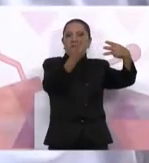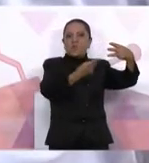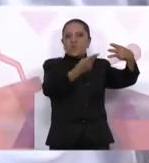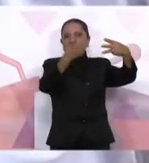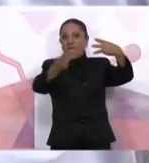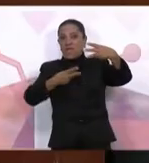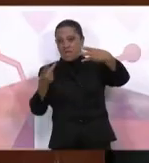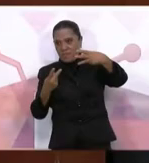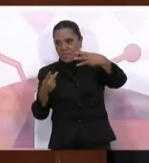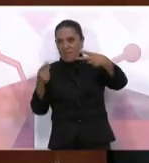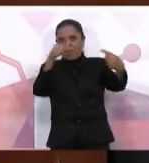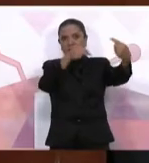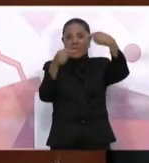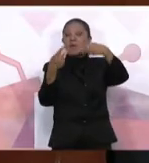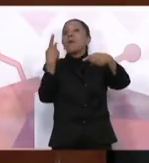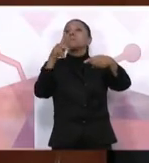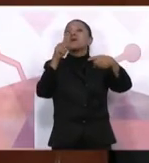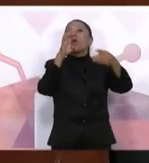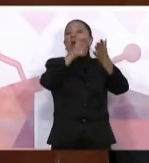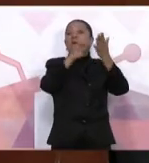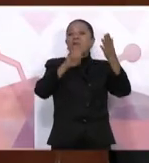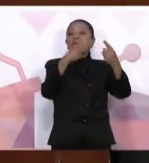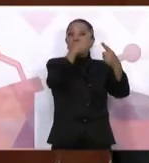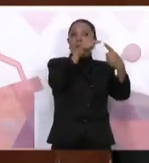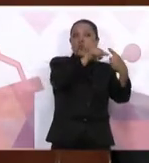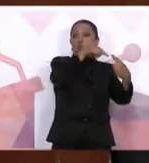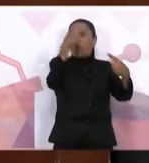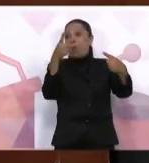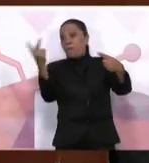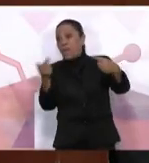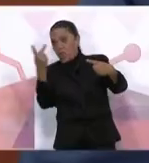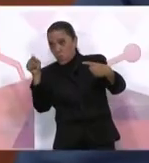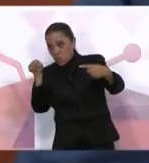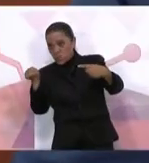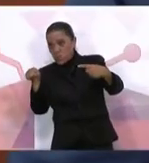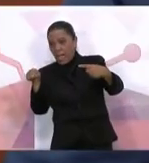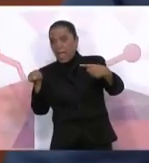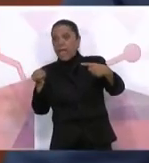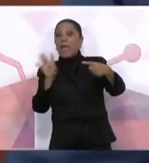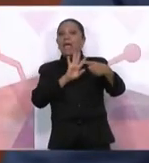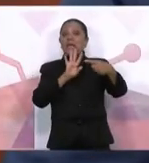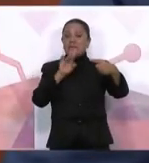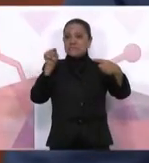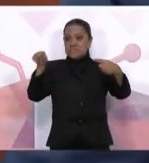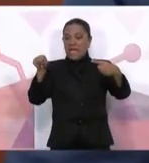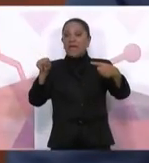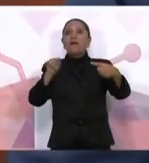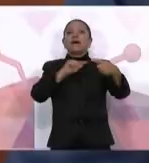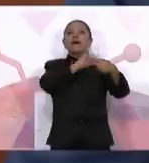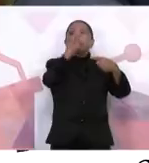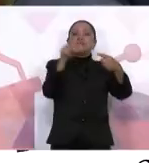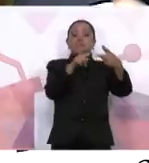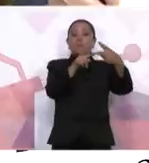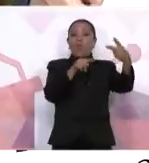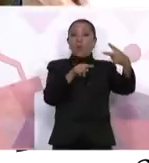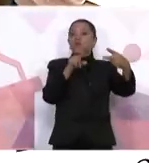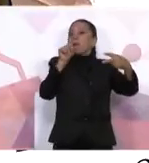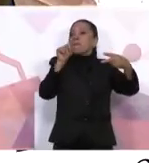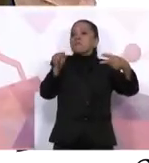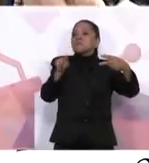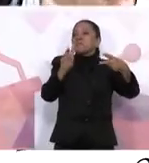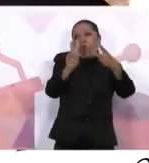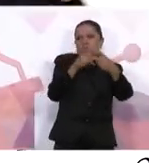la pregunta de un candidato al mismo de rondas anteriores cada candidato tendrá en cada oportunidad un